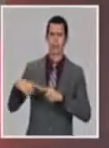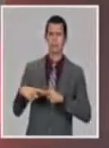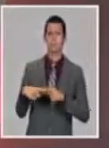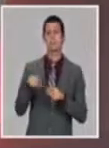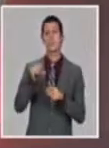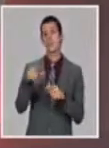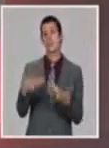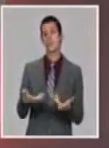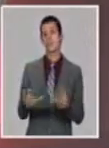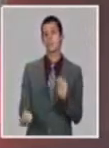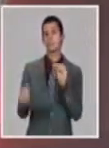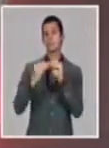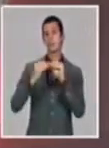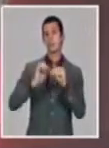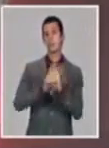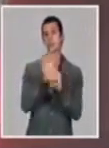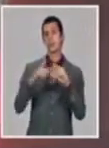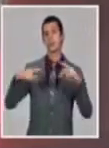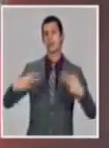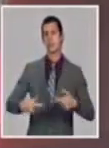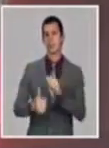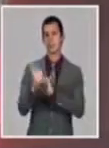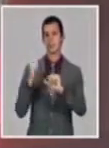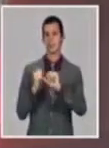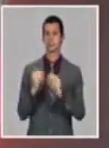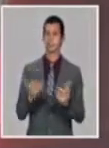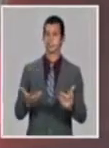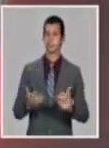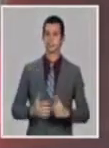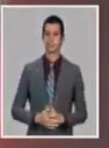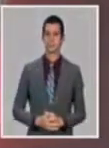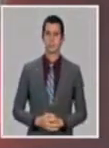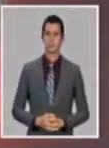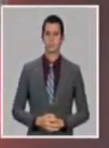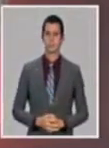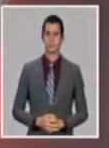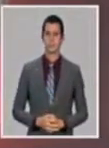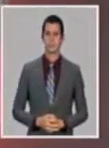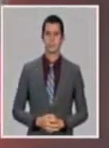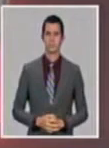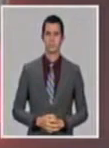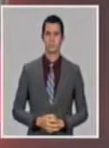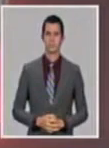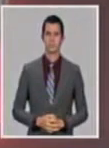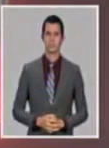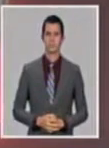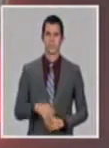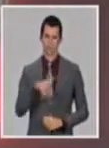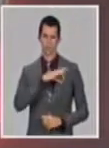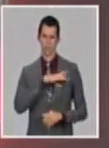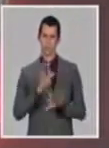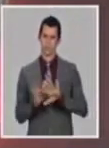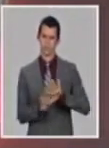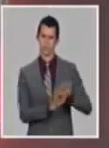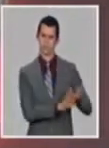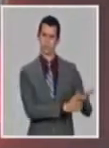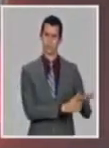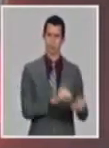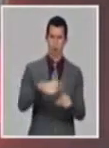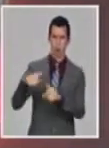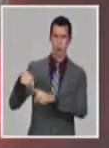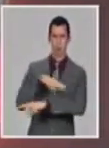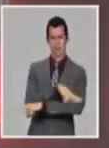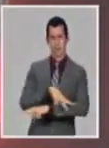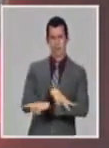estado moviendo en la situación que tiene Chile. Pero igual, Randy, pudiera hablar de otros países, pero creo que es suficiente este ejemplo